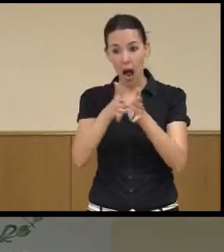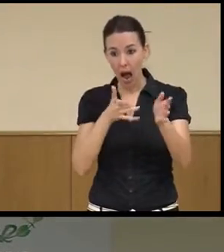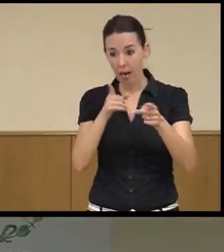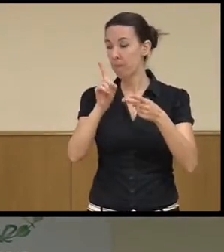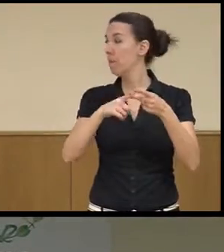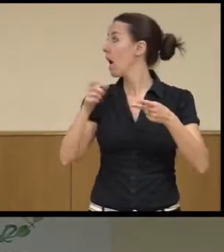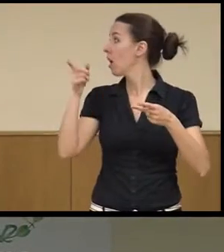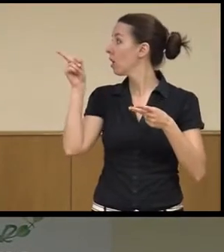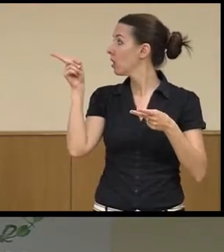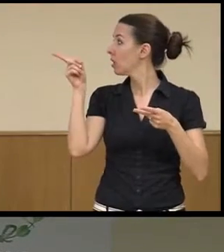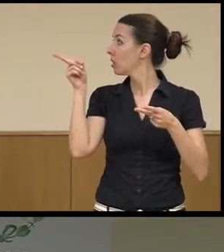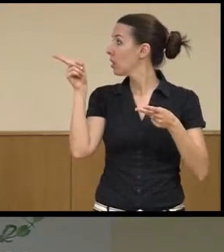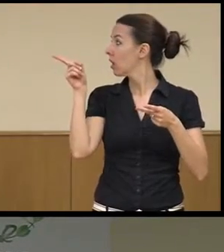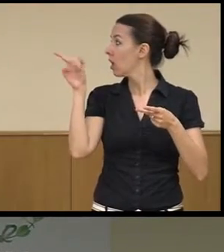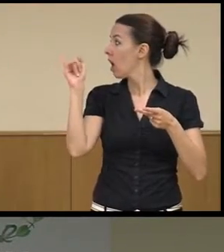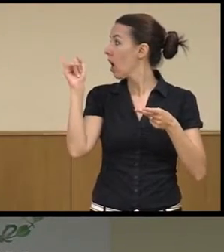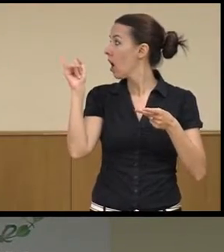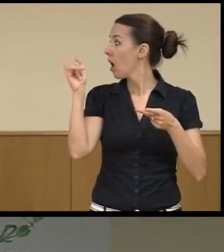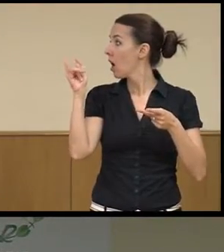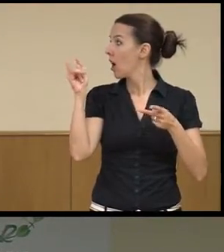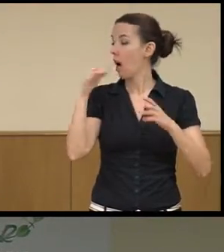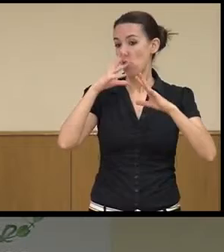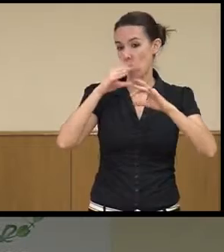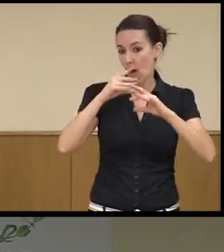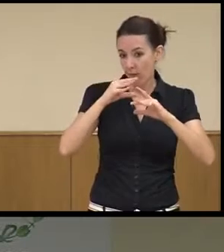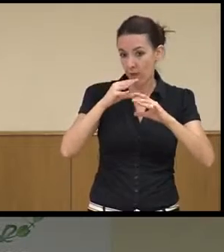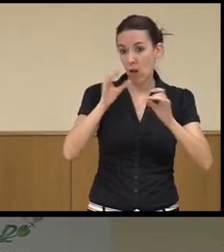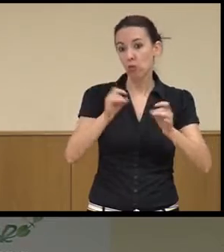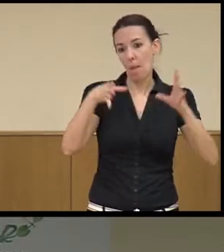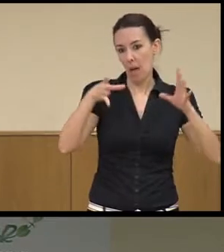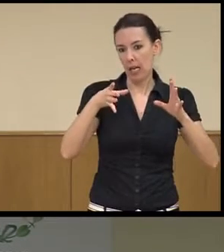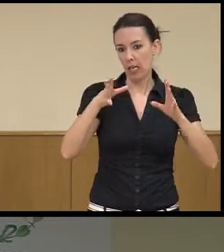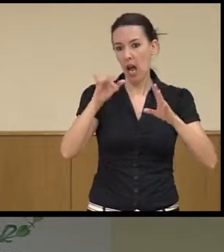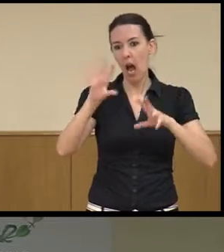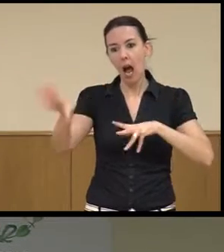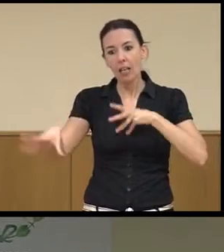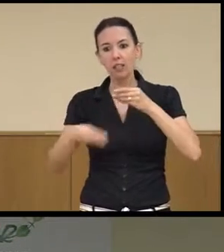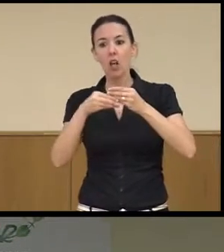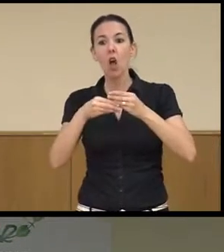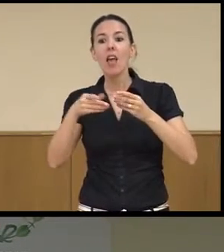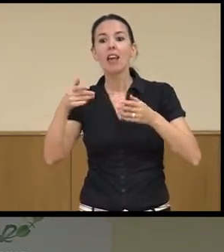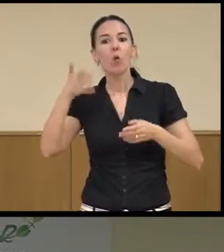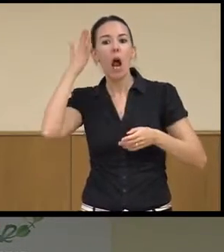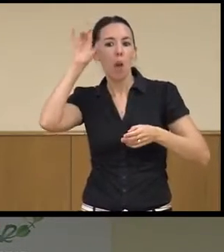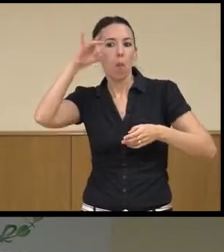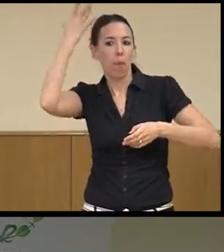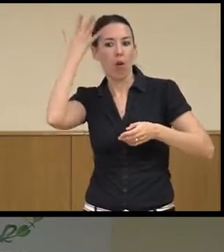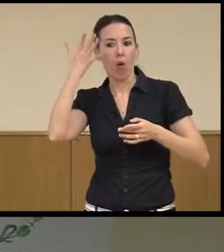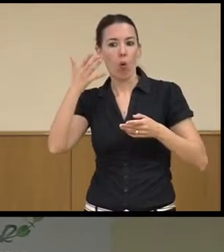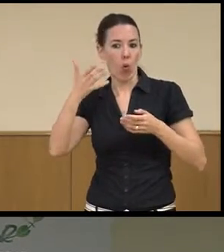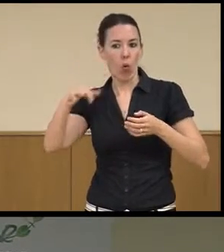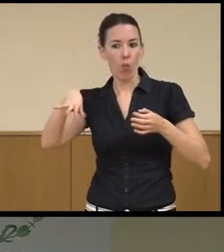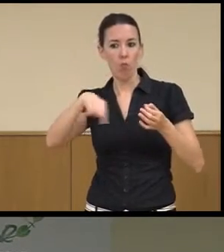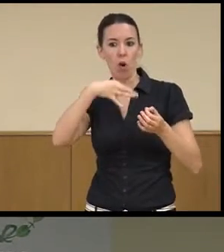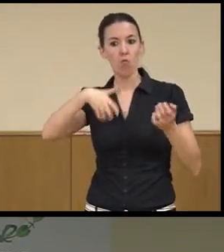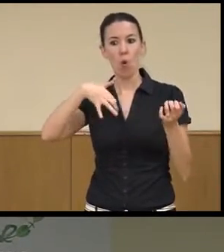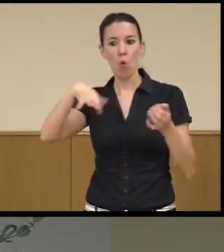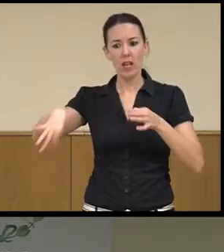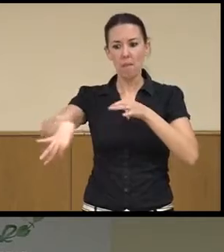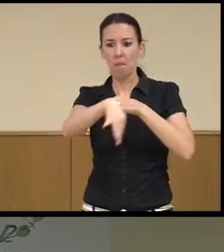y la espineta, la flauta y la espineta, y un imaginario instrumento de cuerda que tiene algo de vihuela de arco, de